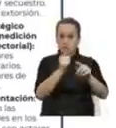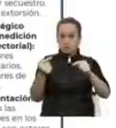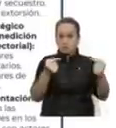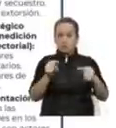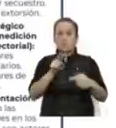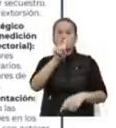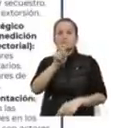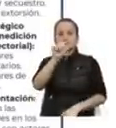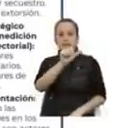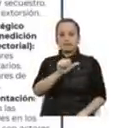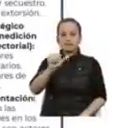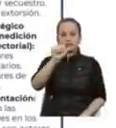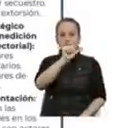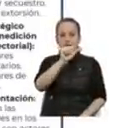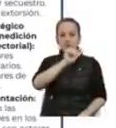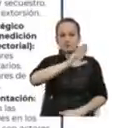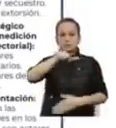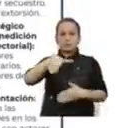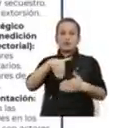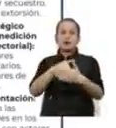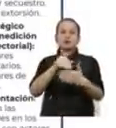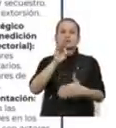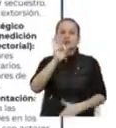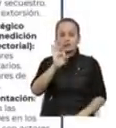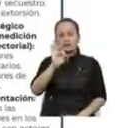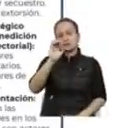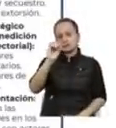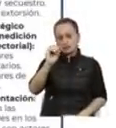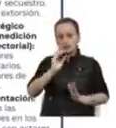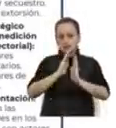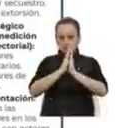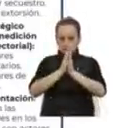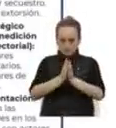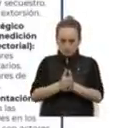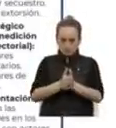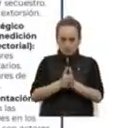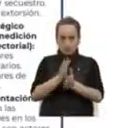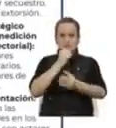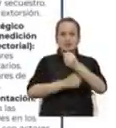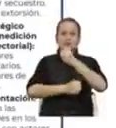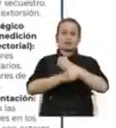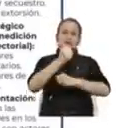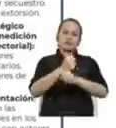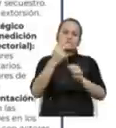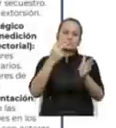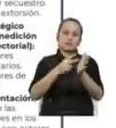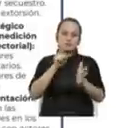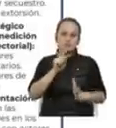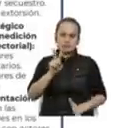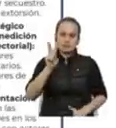de agosto y el 31 y el 30 de diciembre del año pasado.